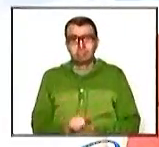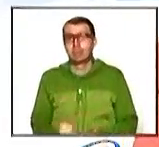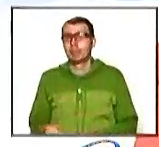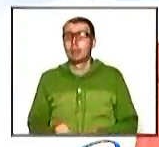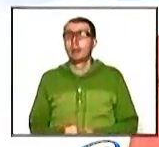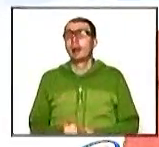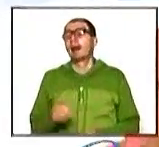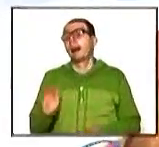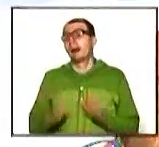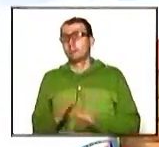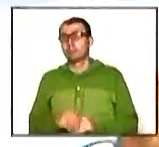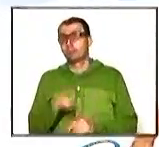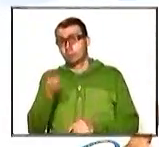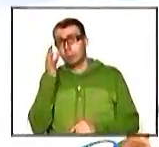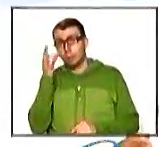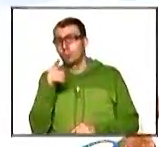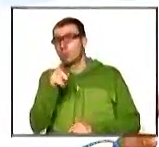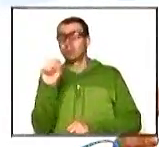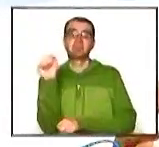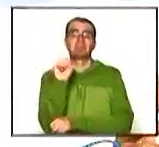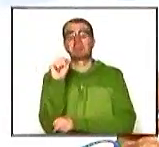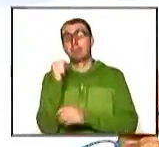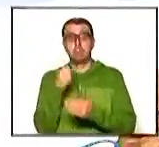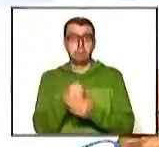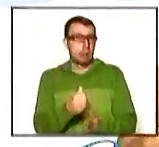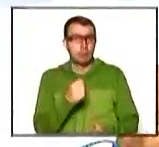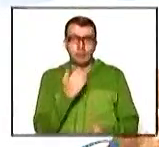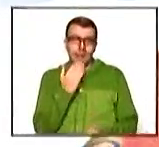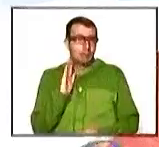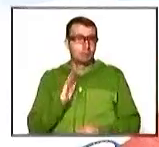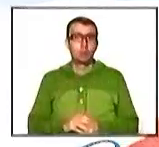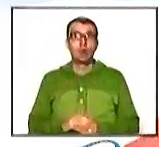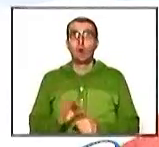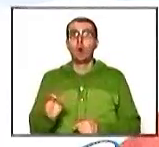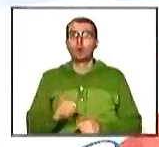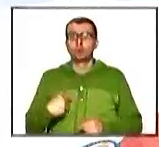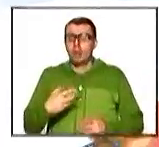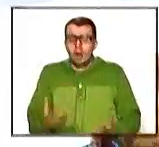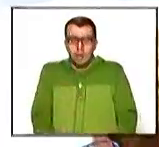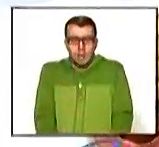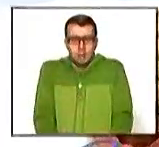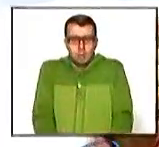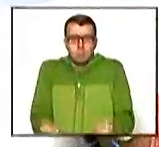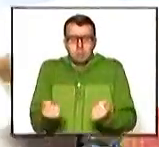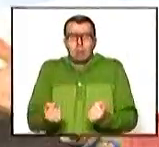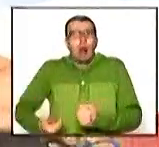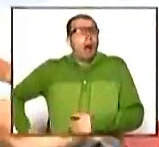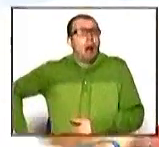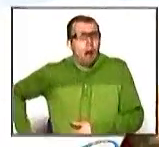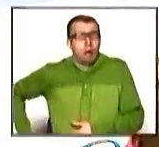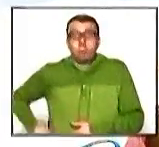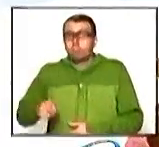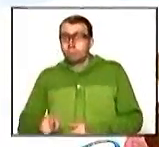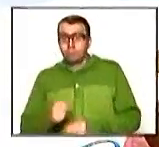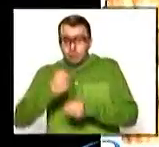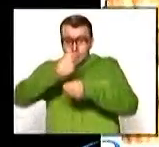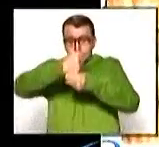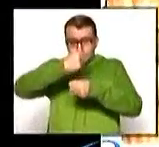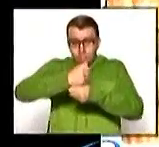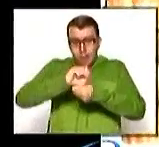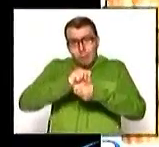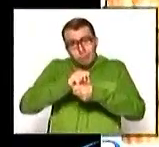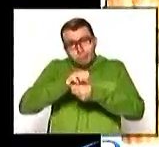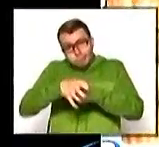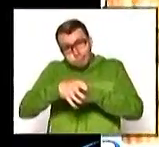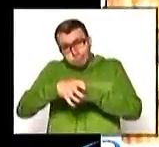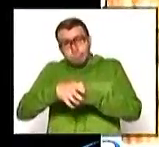veces usted tuvo un accidente, una fuerza mal hecha, una caída, un movimiento mal, y entonces usted pudo